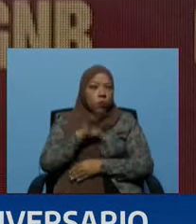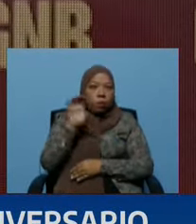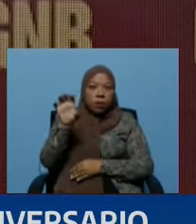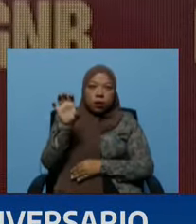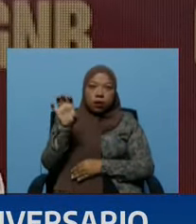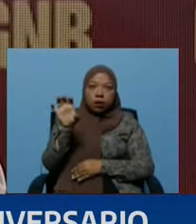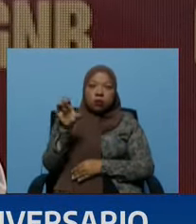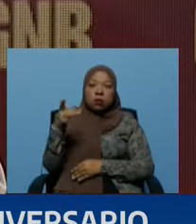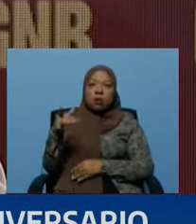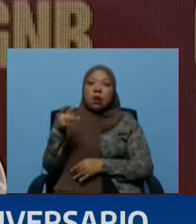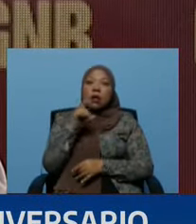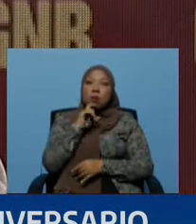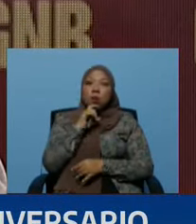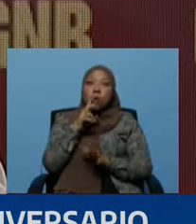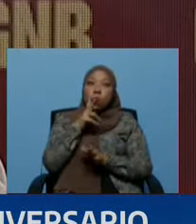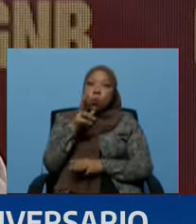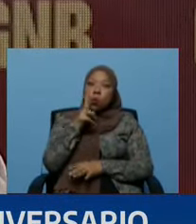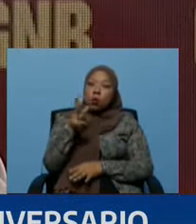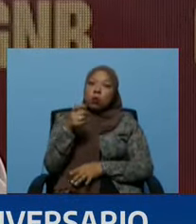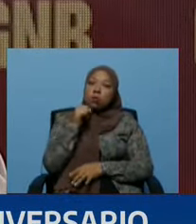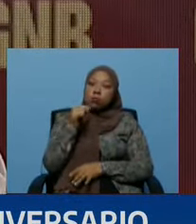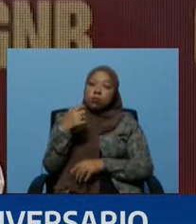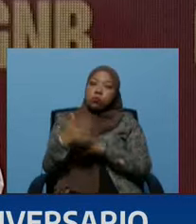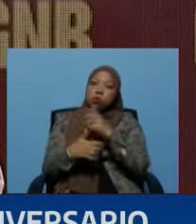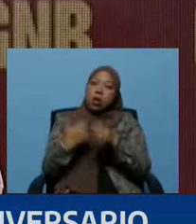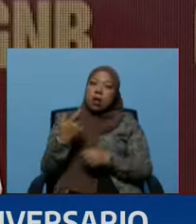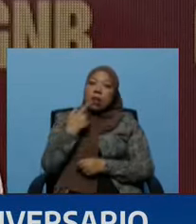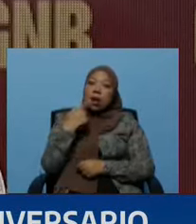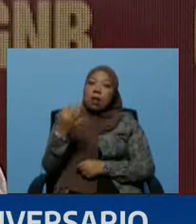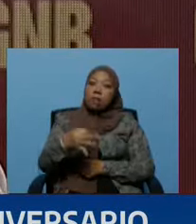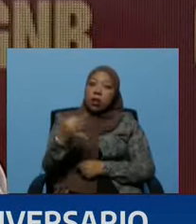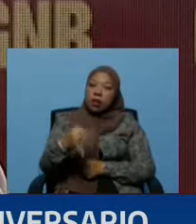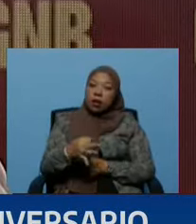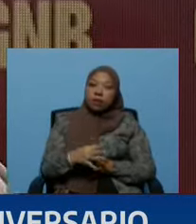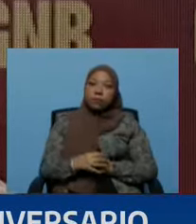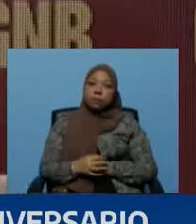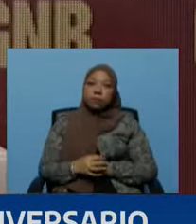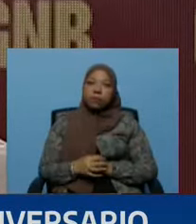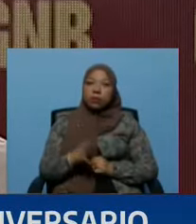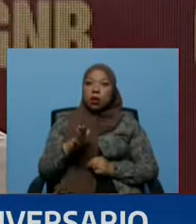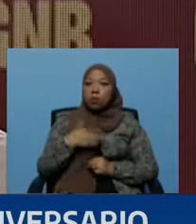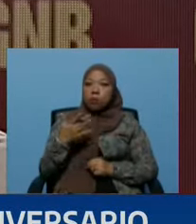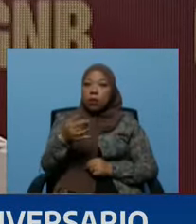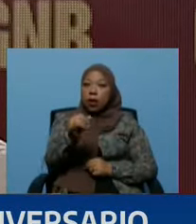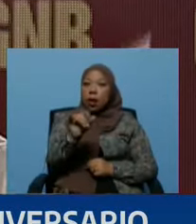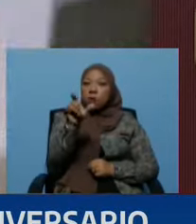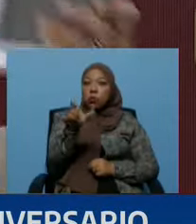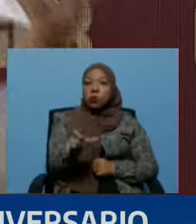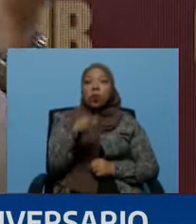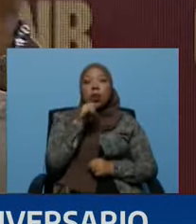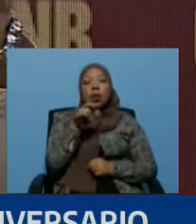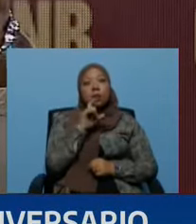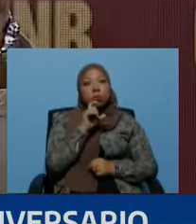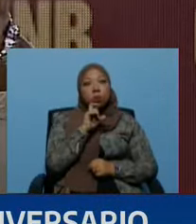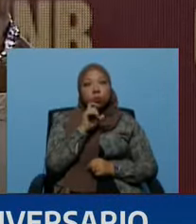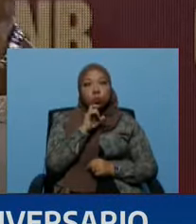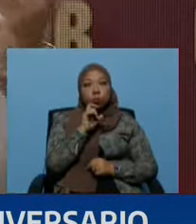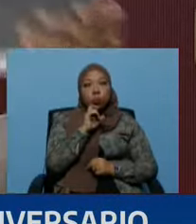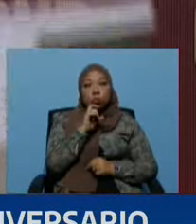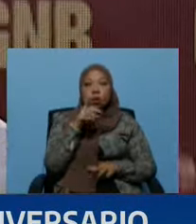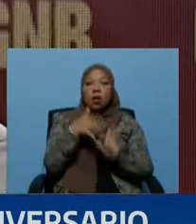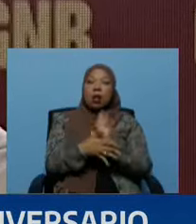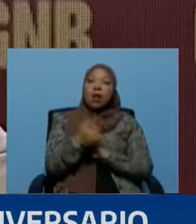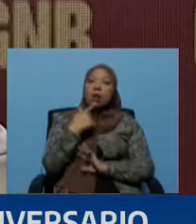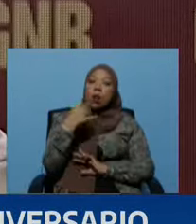Eso es tan grande como las más grandes de las verdades que pudiera existir, tan grande como la más grande de